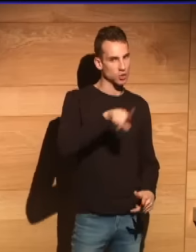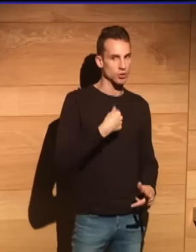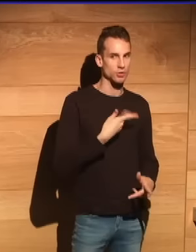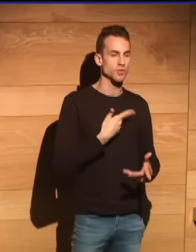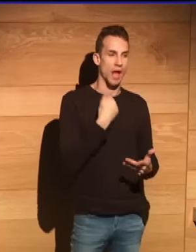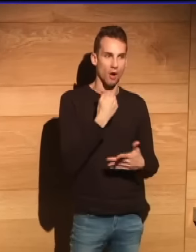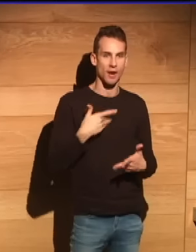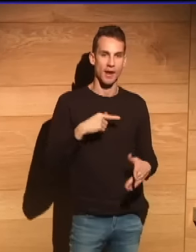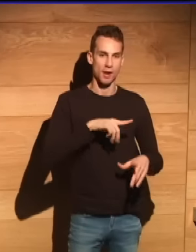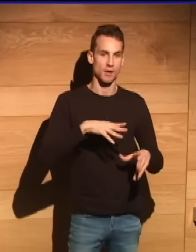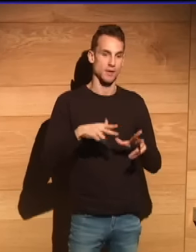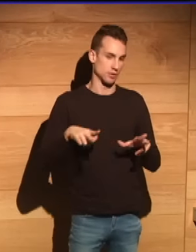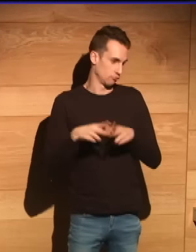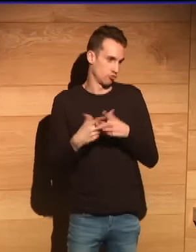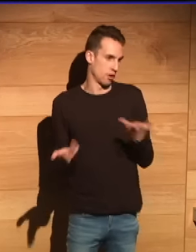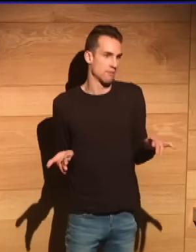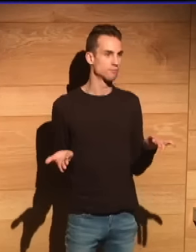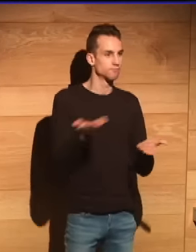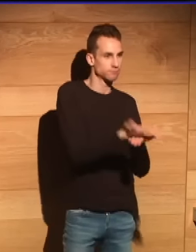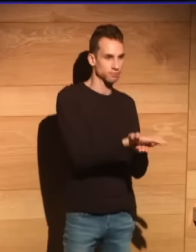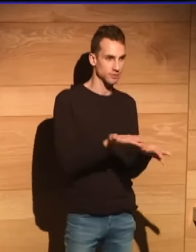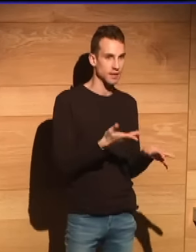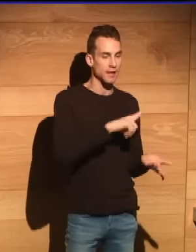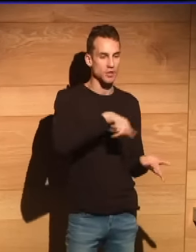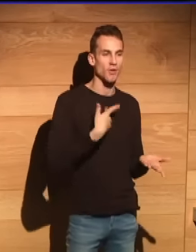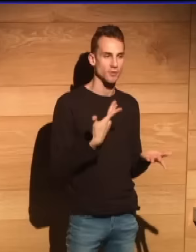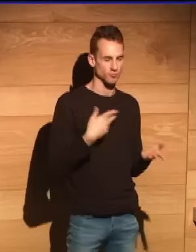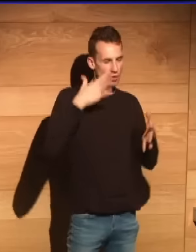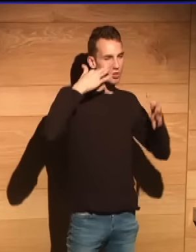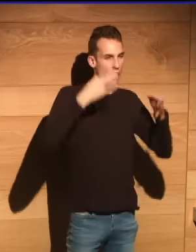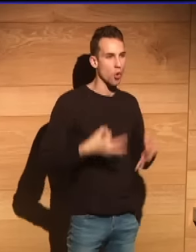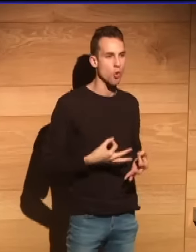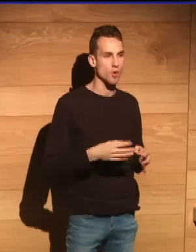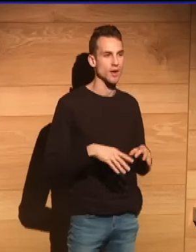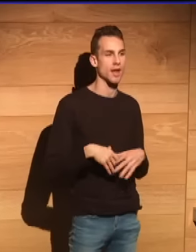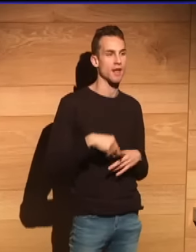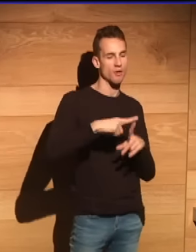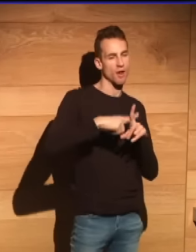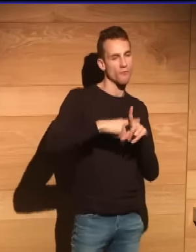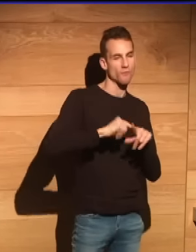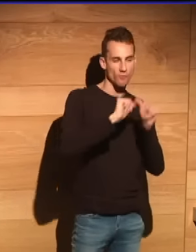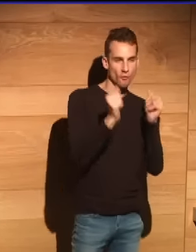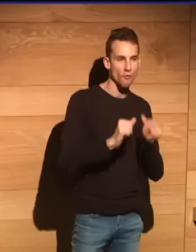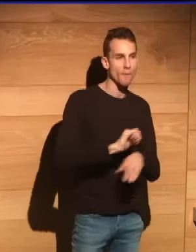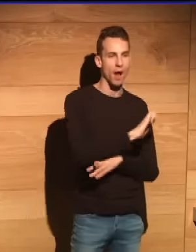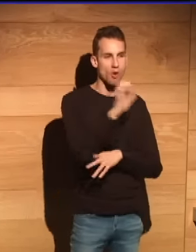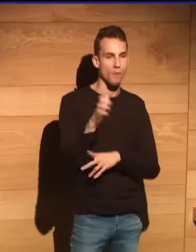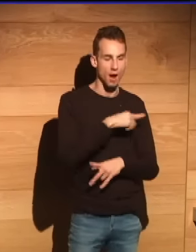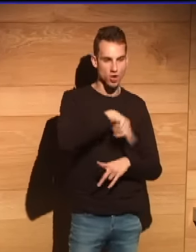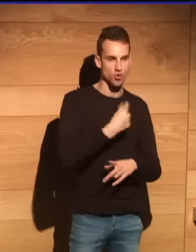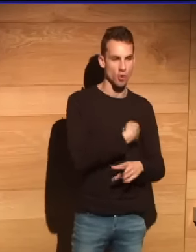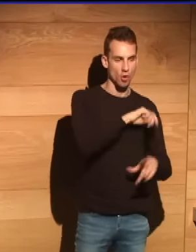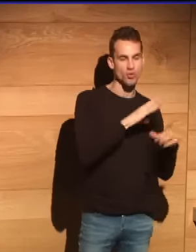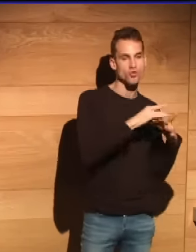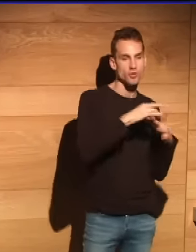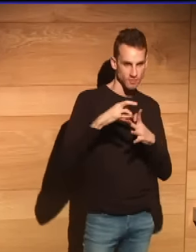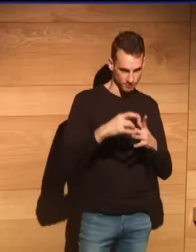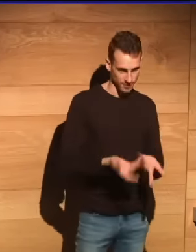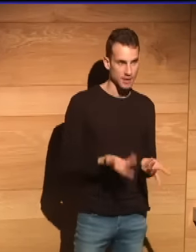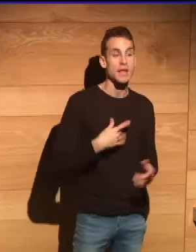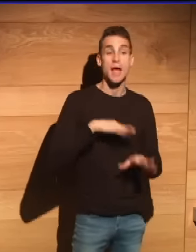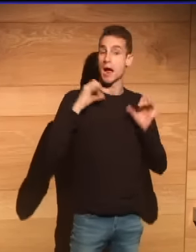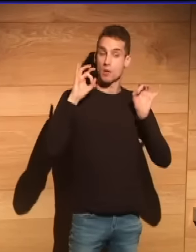y que estamos seguros que vamos a liderar este debate a nivel europeo y que de la misma manera que Europa fue pionero, por